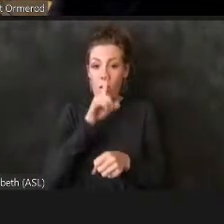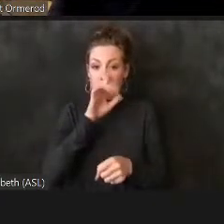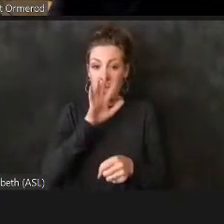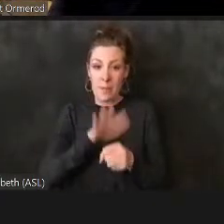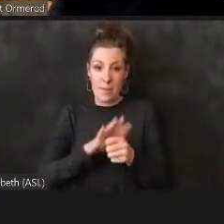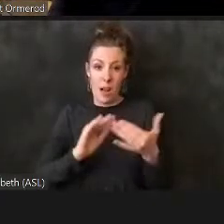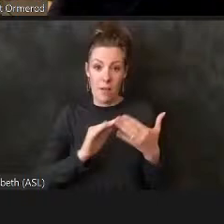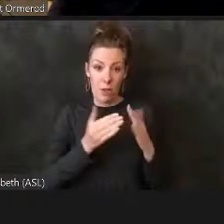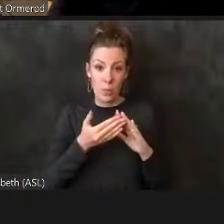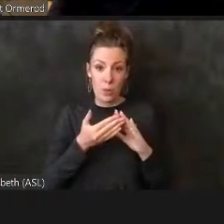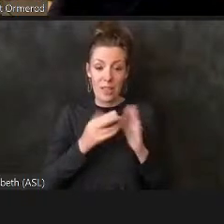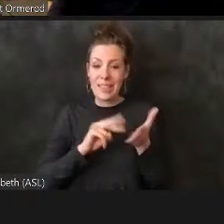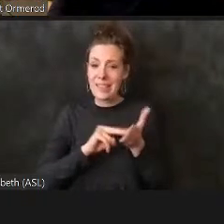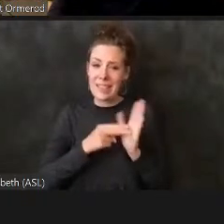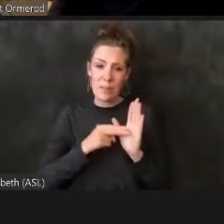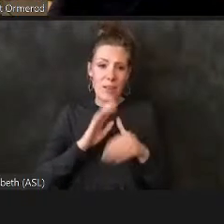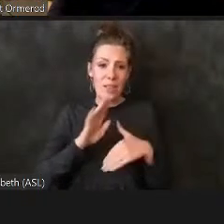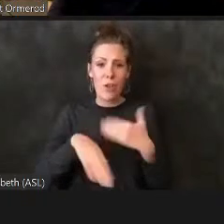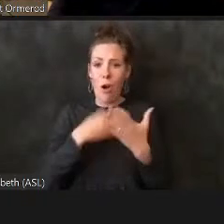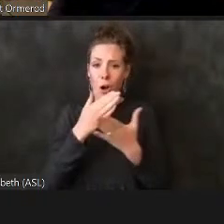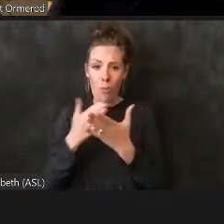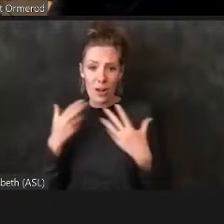poder dar la vacuna también.